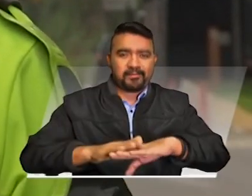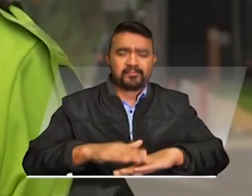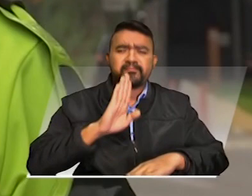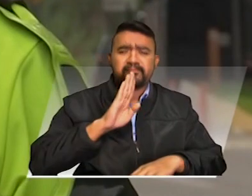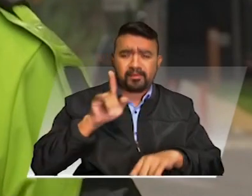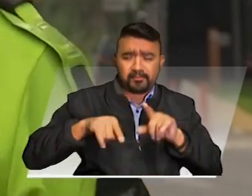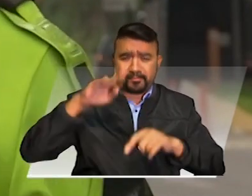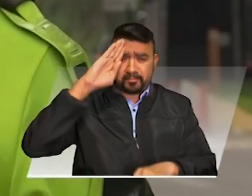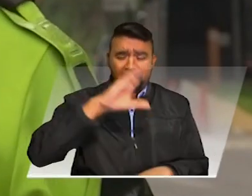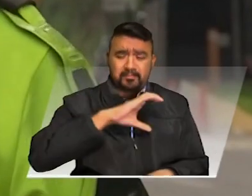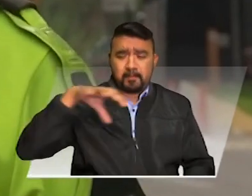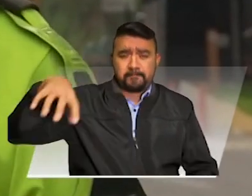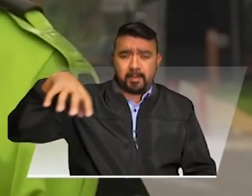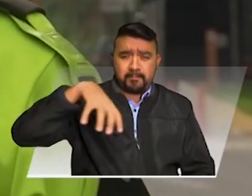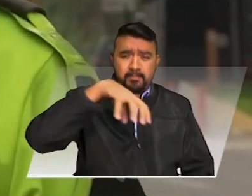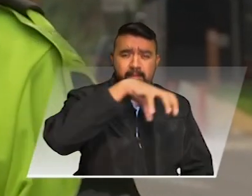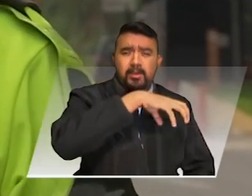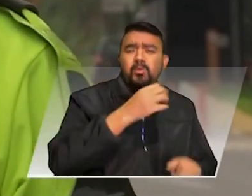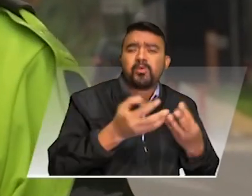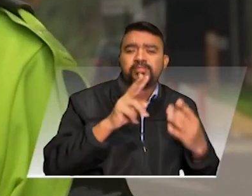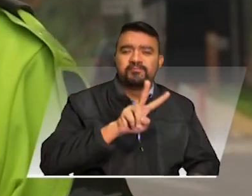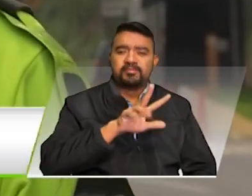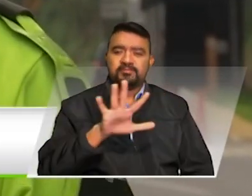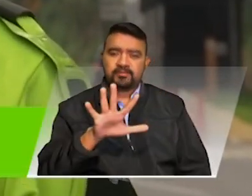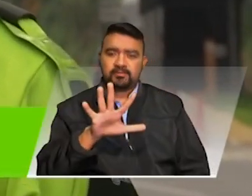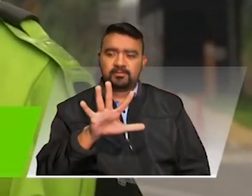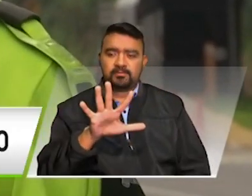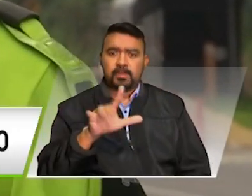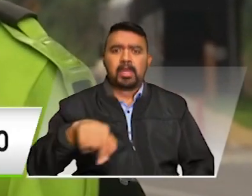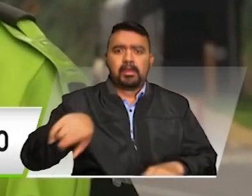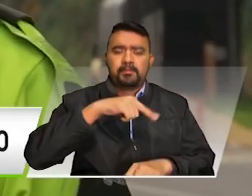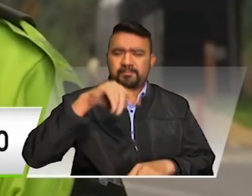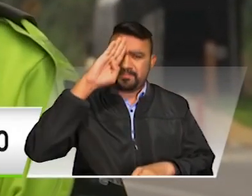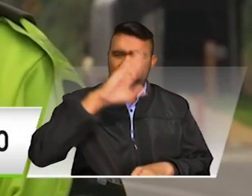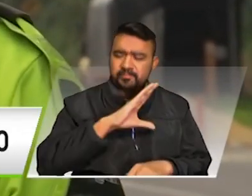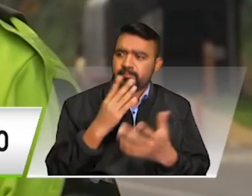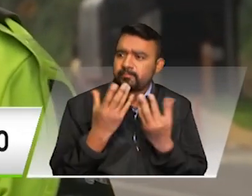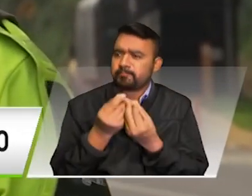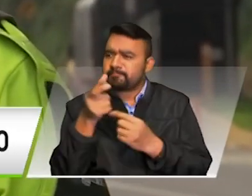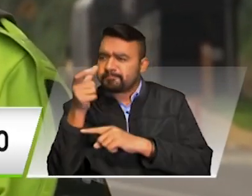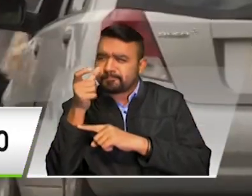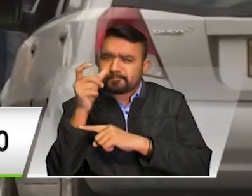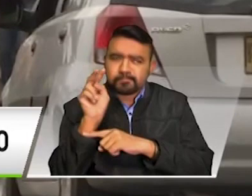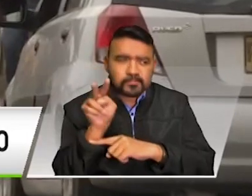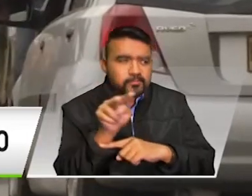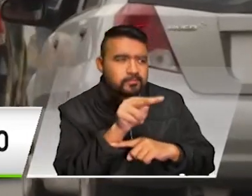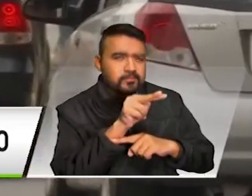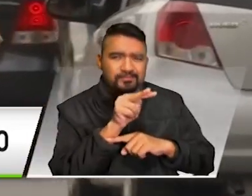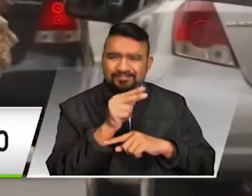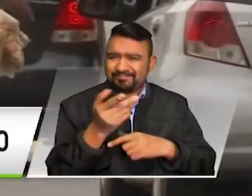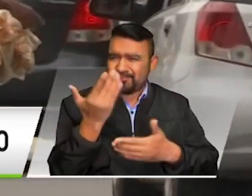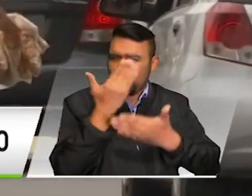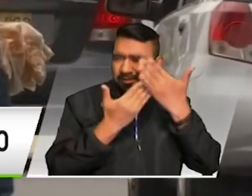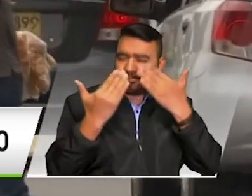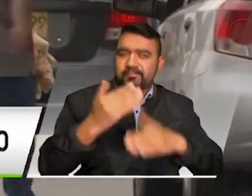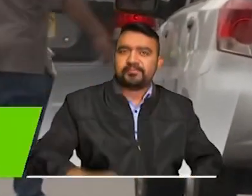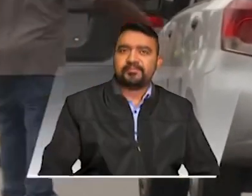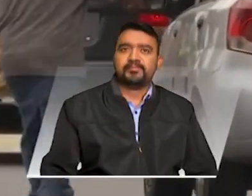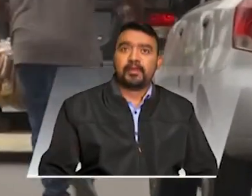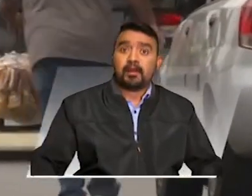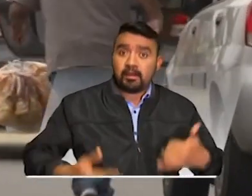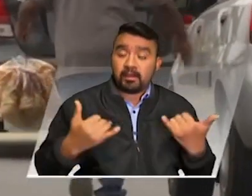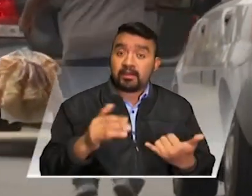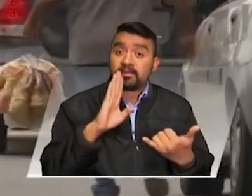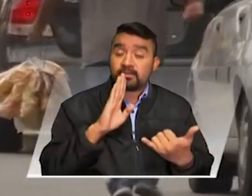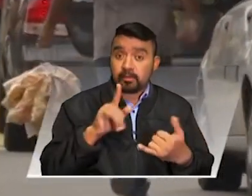cual tenemos 25 áreas de prevención y 5 adicionales con el personal del área en el valle de aburrá las autoridades estiman que al